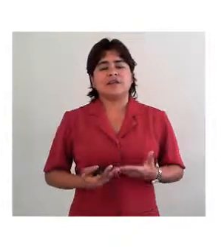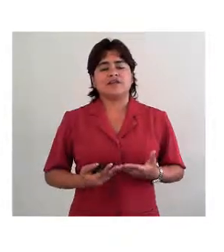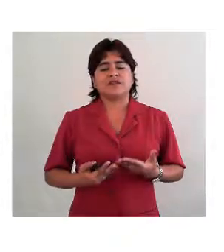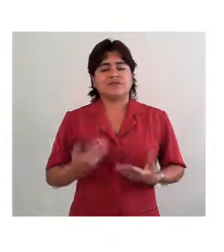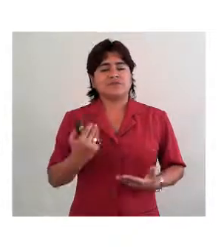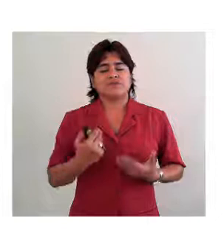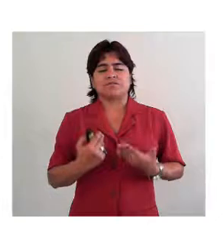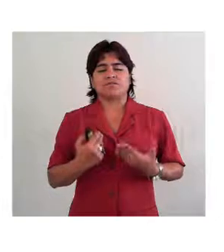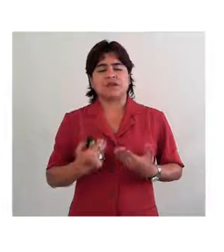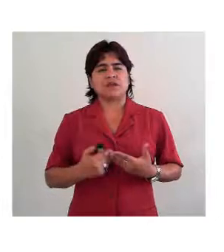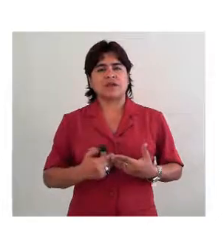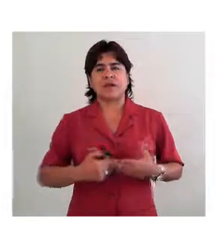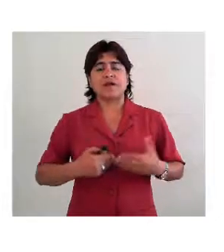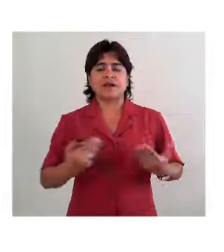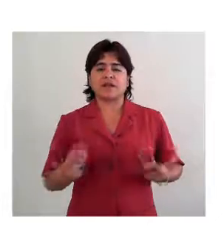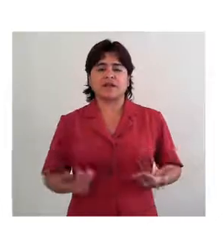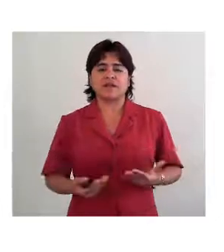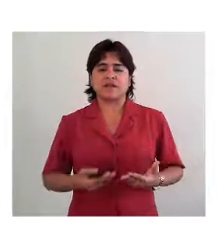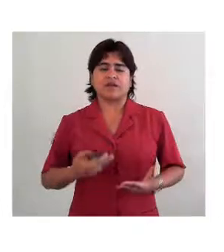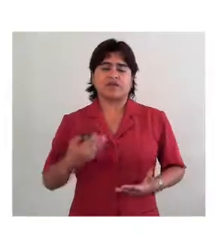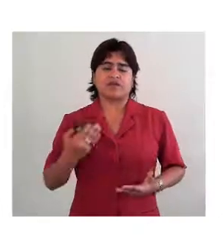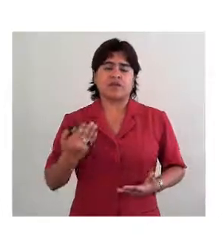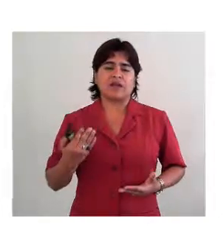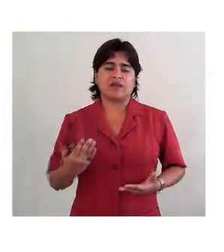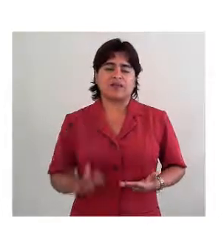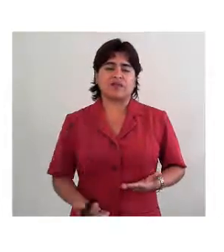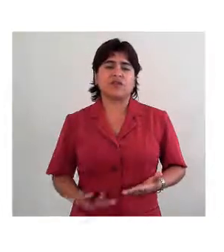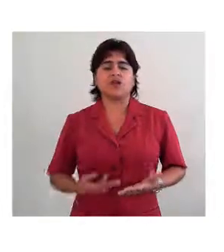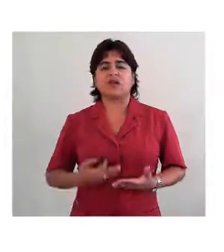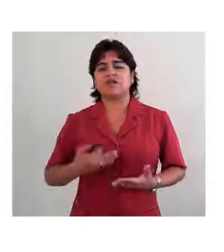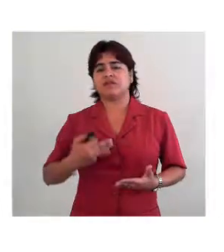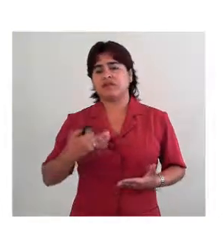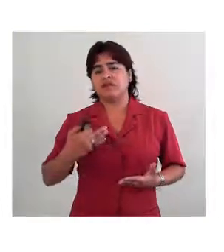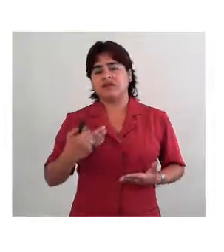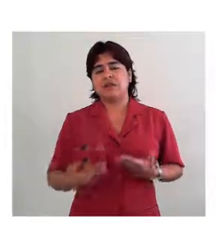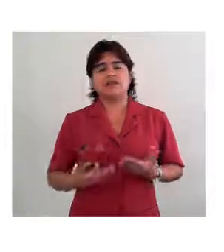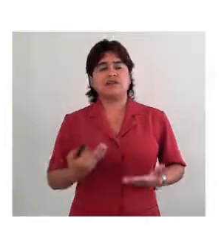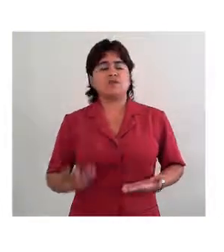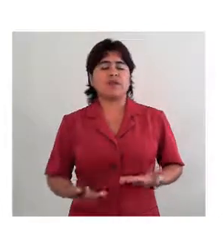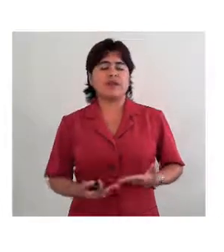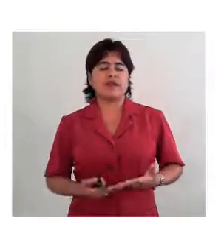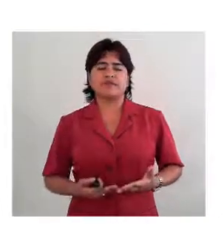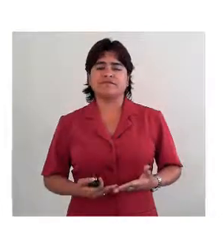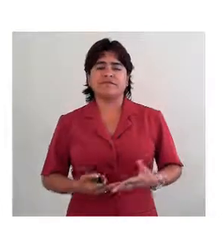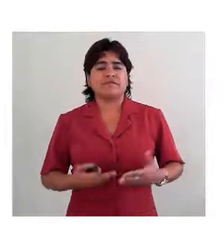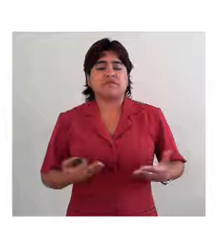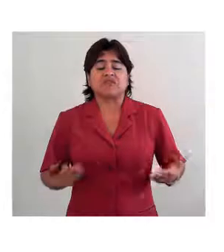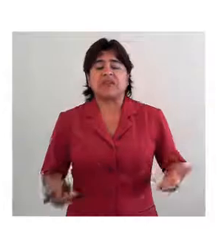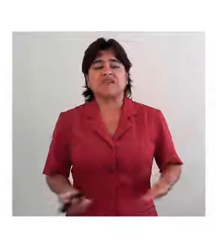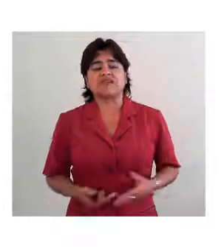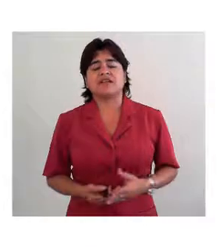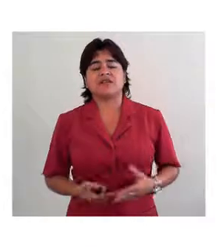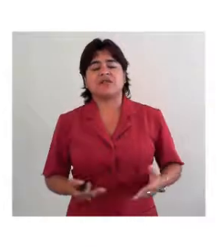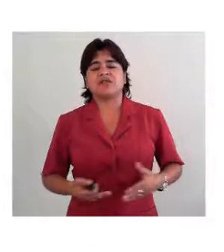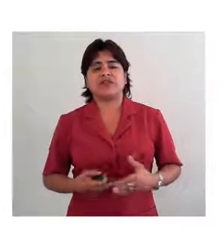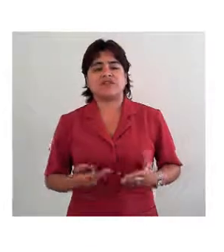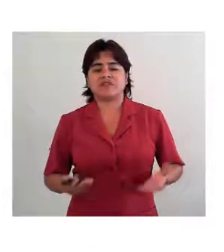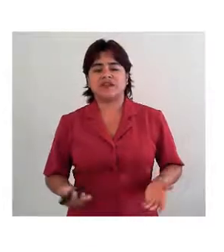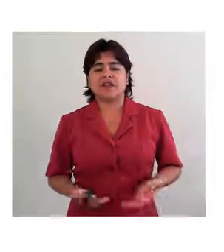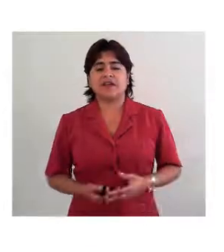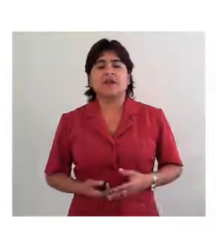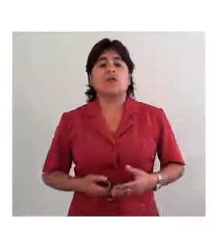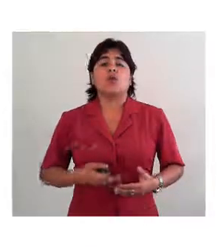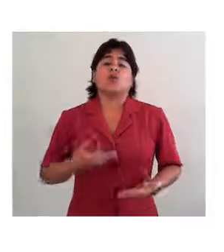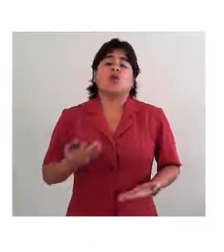¿no? Que abarca pues en el total de personas, nacen, mueren, se casan, se divorcian,